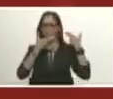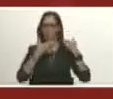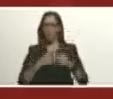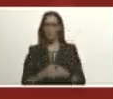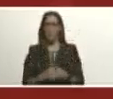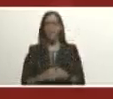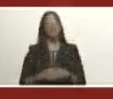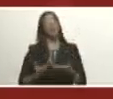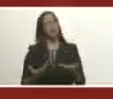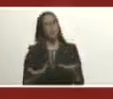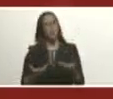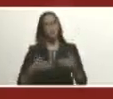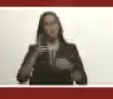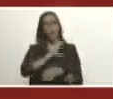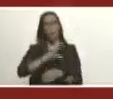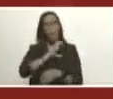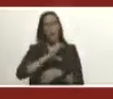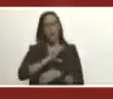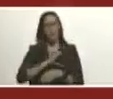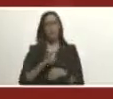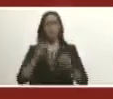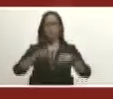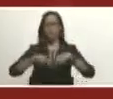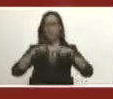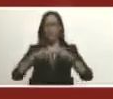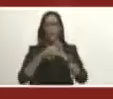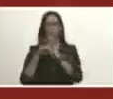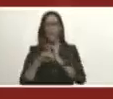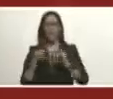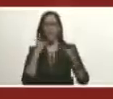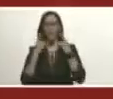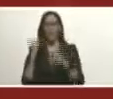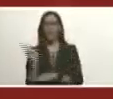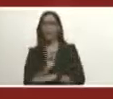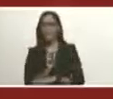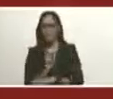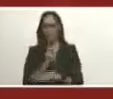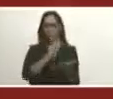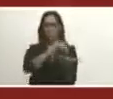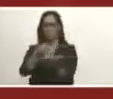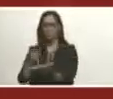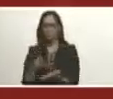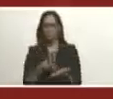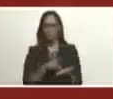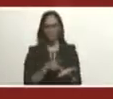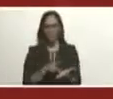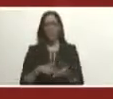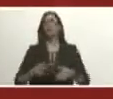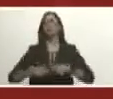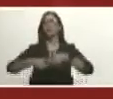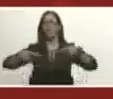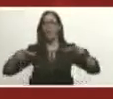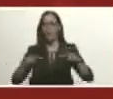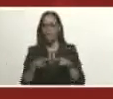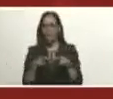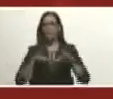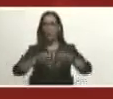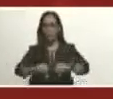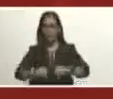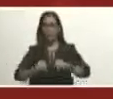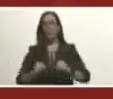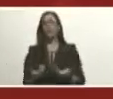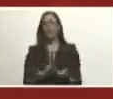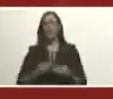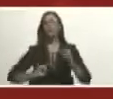Los comandos rurales, unidades de acción rápida, cuya distribución geográfica amplía su espectro operativo y eleva su